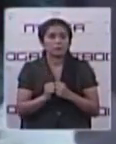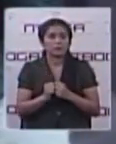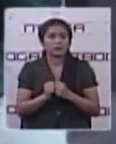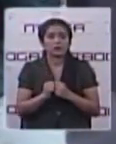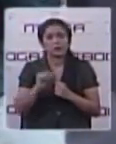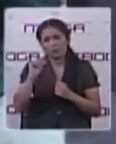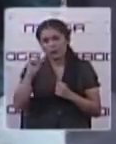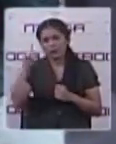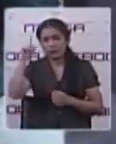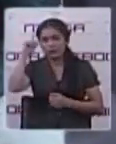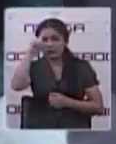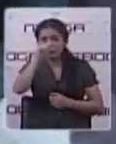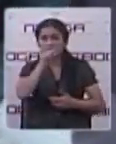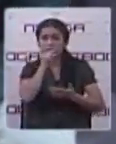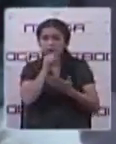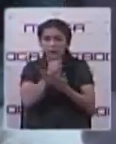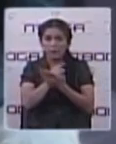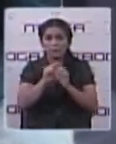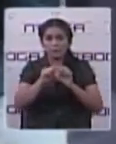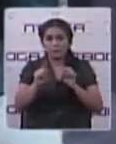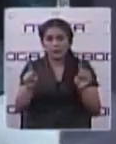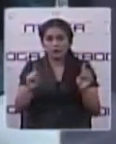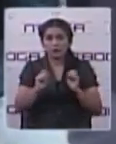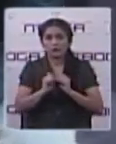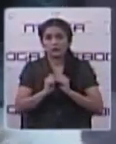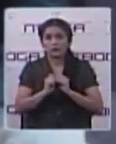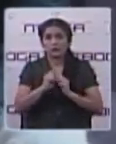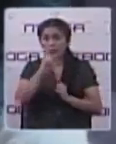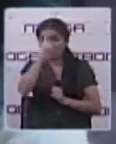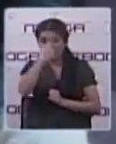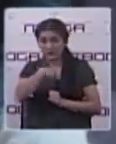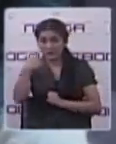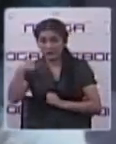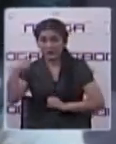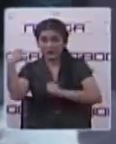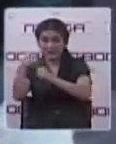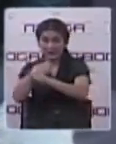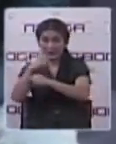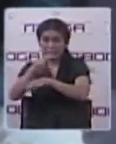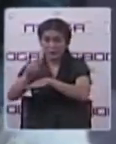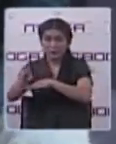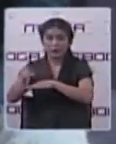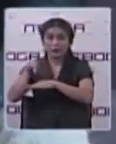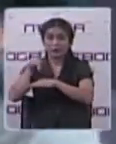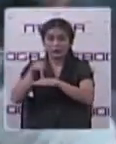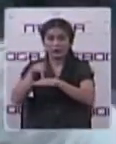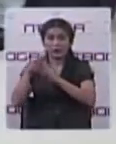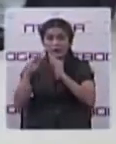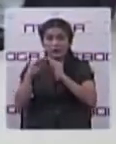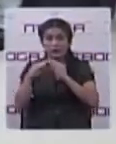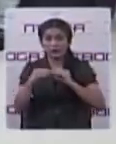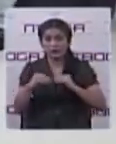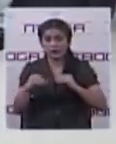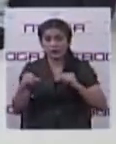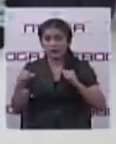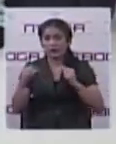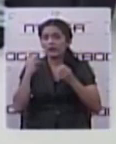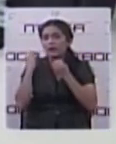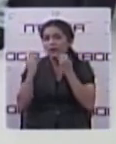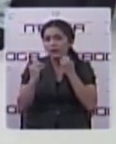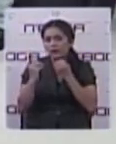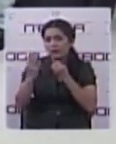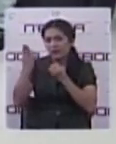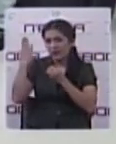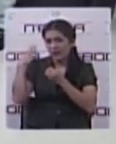situación bastante difícil. Pero nosotros, los corredores de bienes raíces, nos pusimos de moda, porque todos esos 9 años que tuvimos